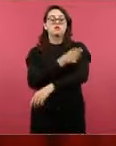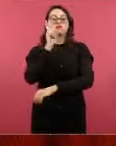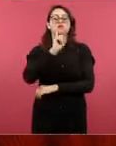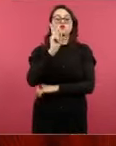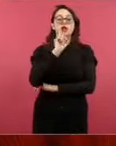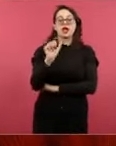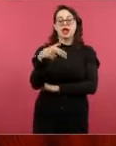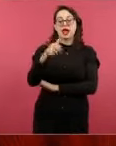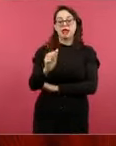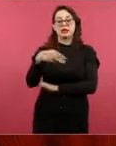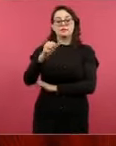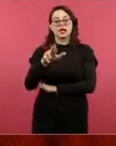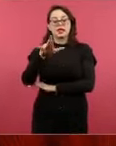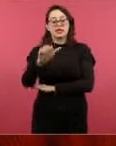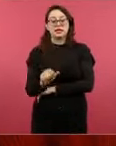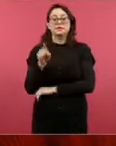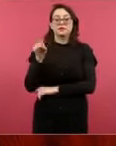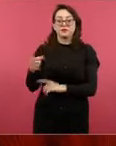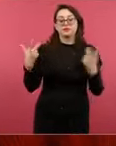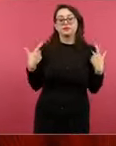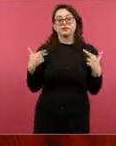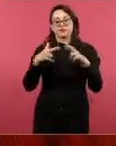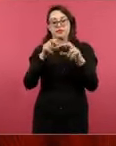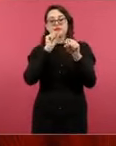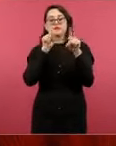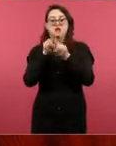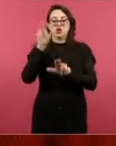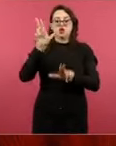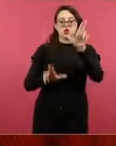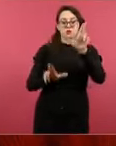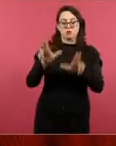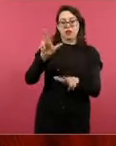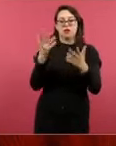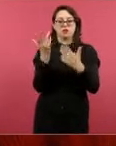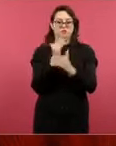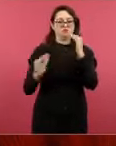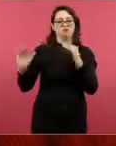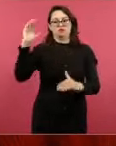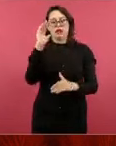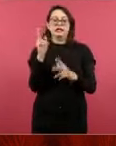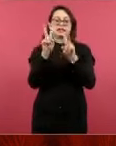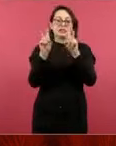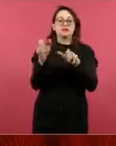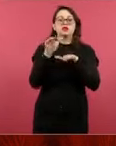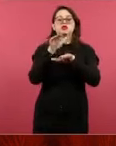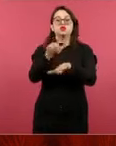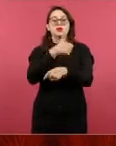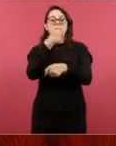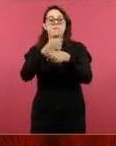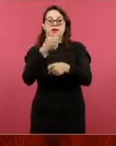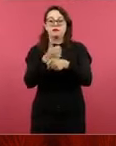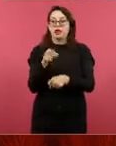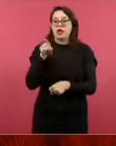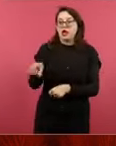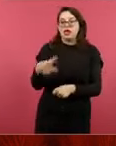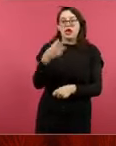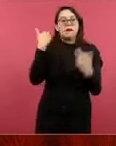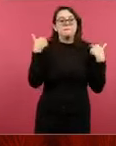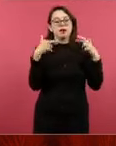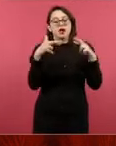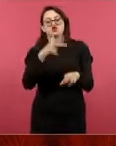Prieto Hernández, quien es maestra normalista de educación primaria con una amplia trayectoria como formadora de